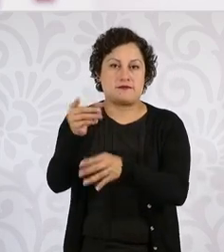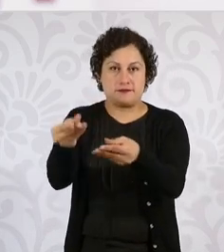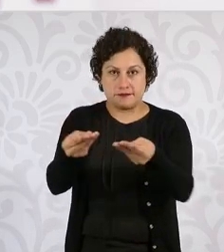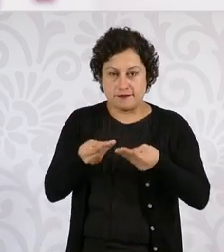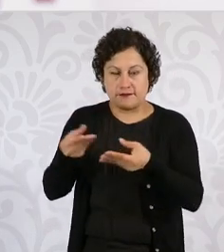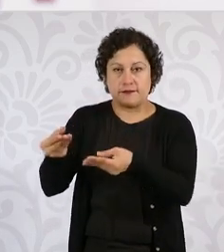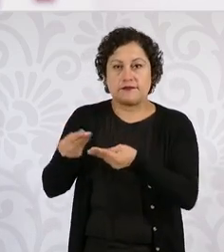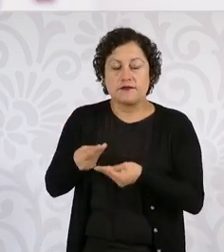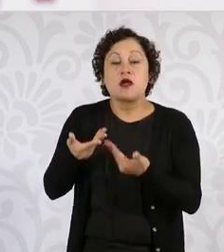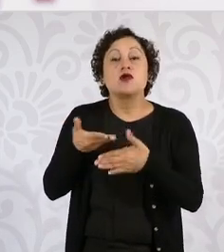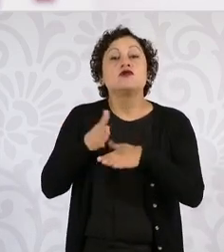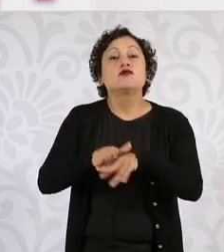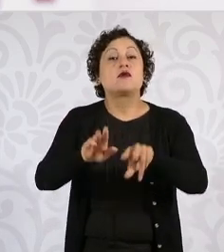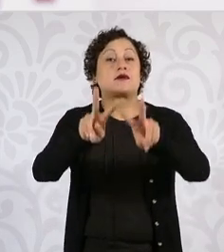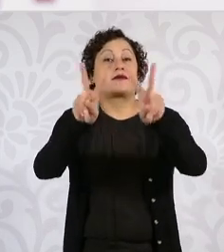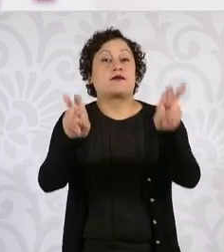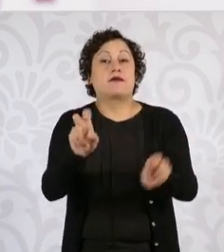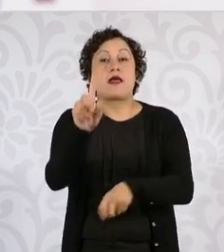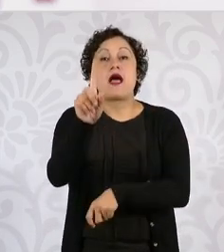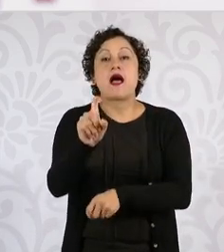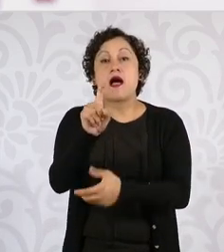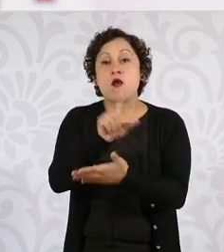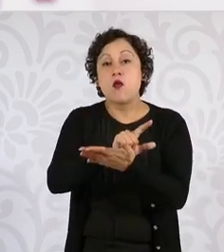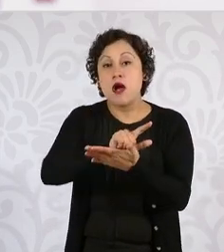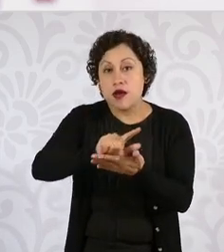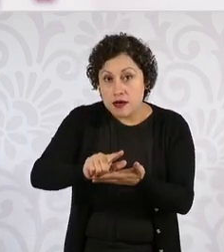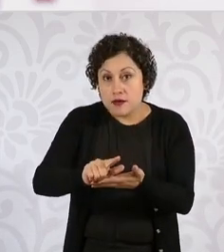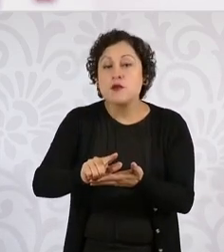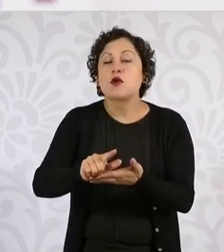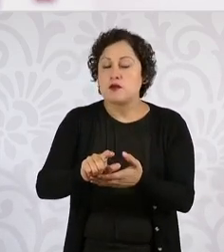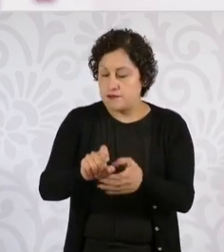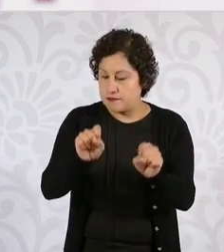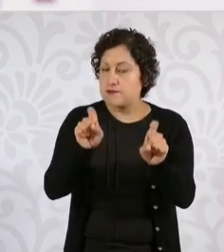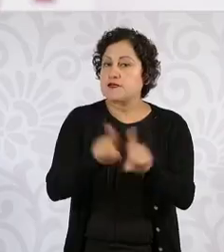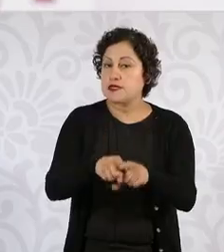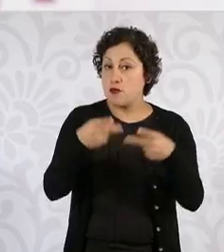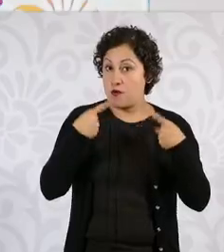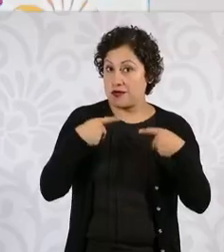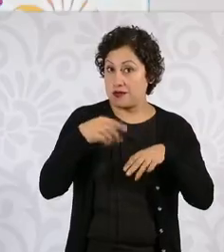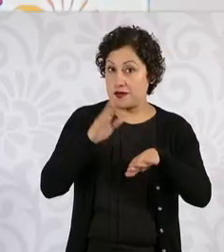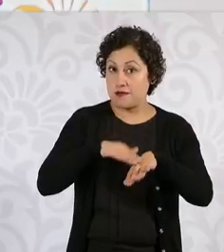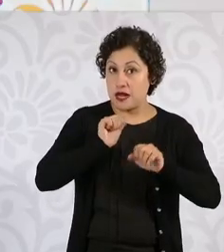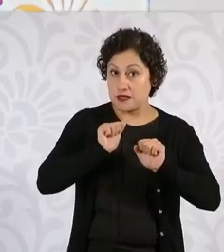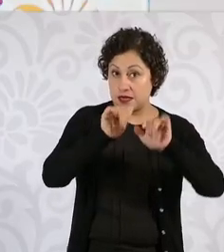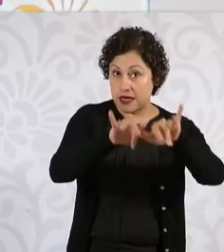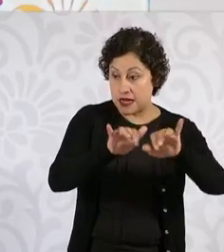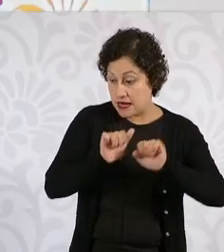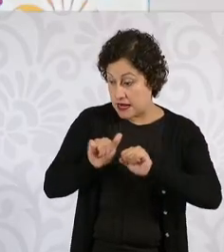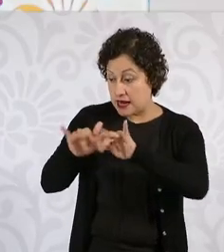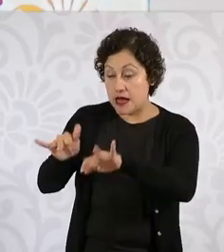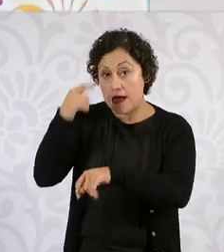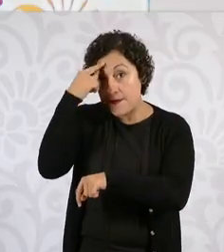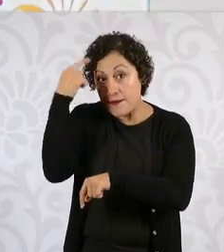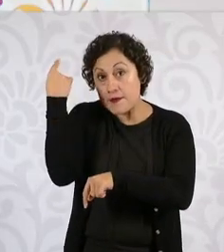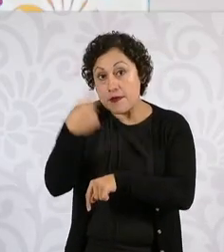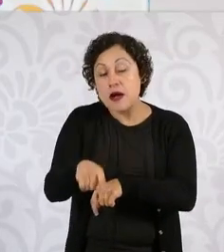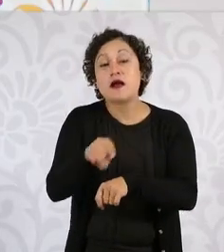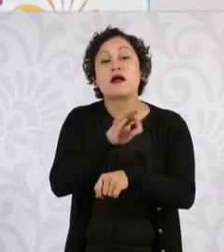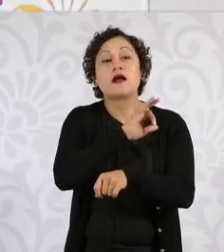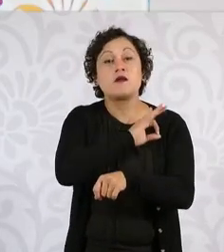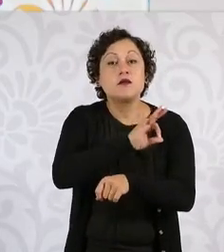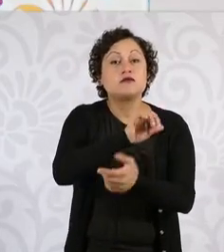poder hacer la limpieza de las viviendas que todavía faltaba, particularmente en